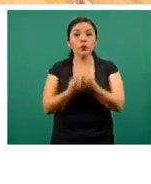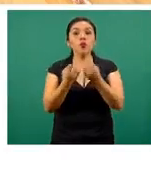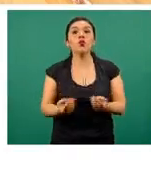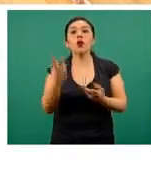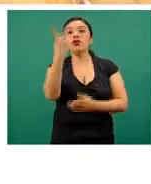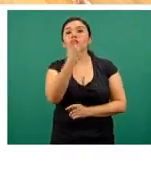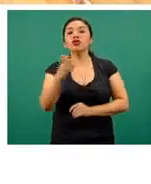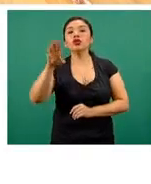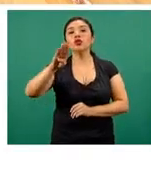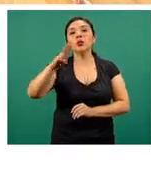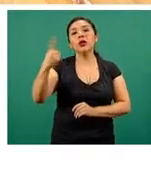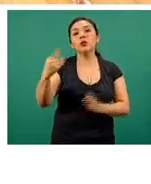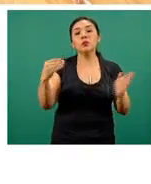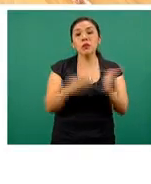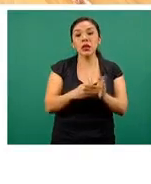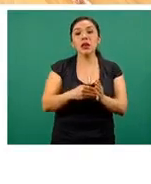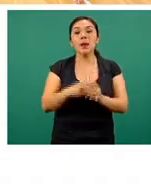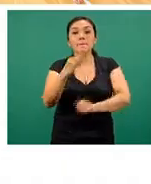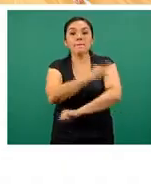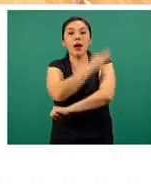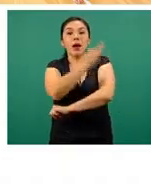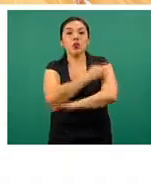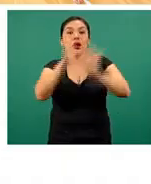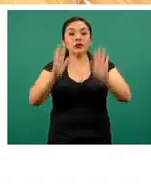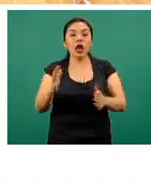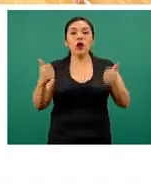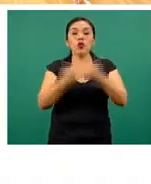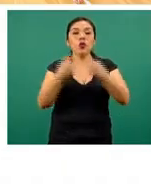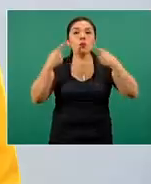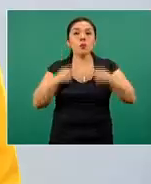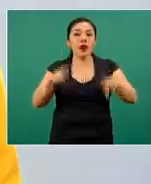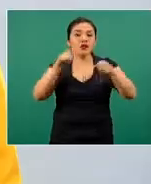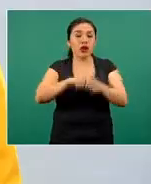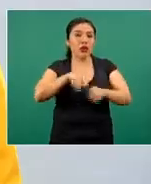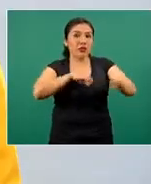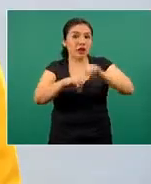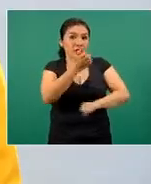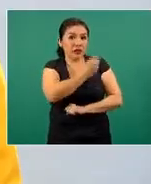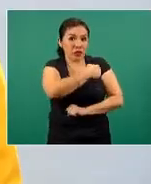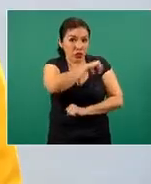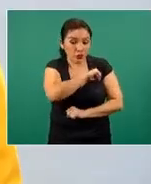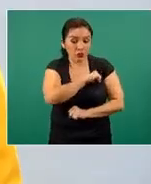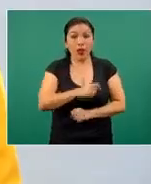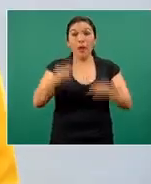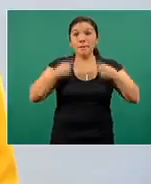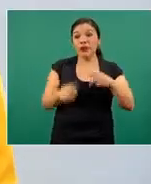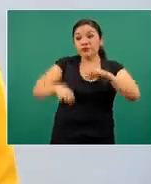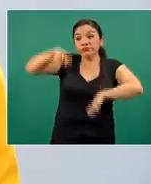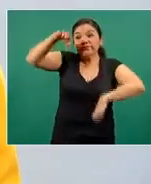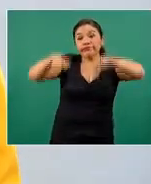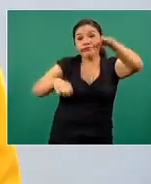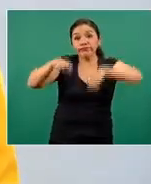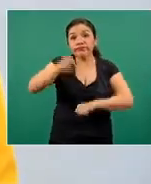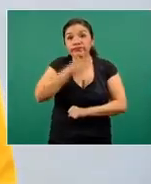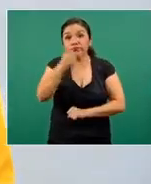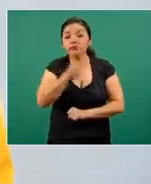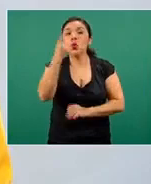son 291,000 dosis aplicadas en personal de salud, y en personal adultas mayores